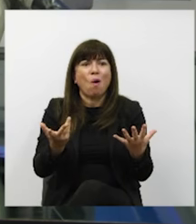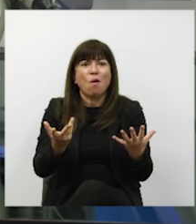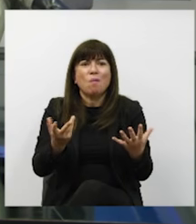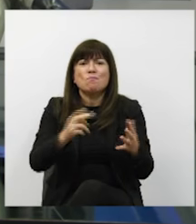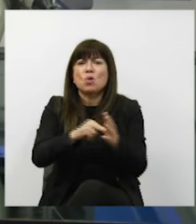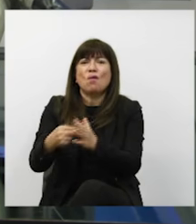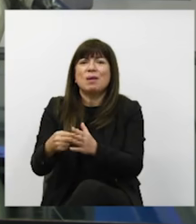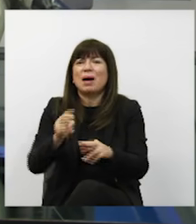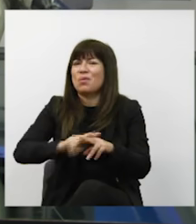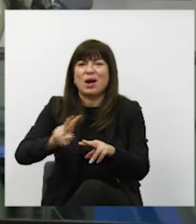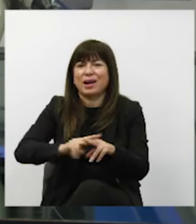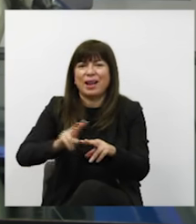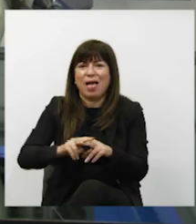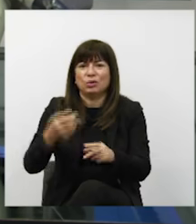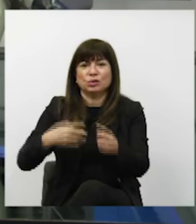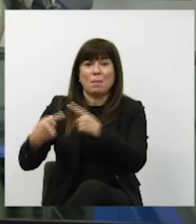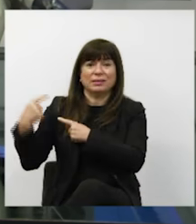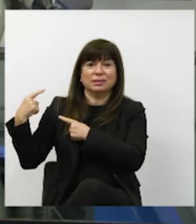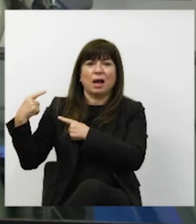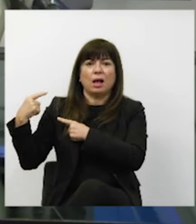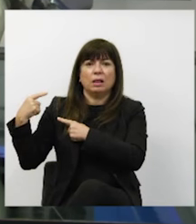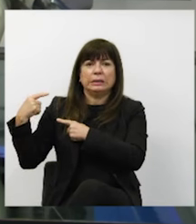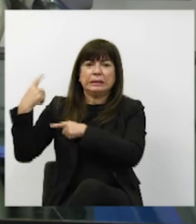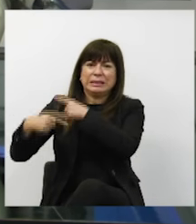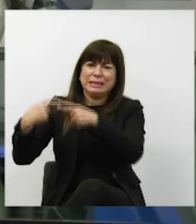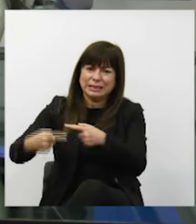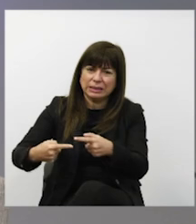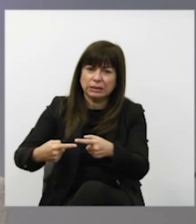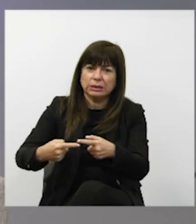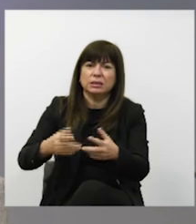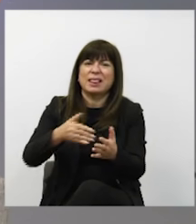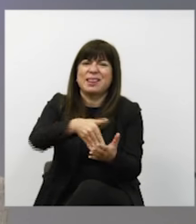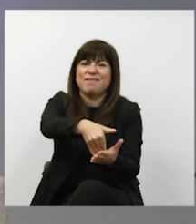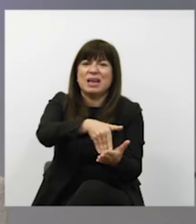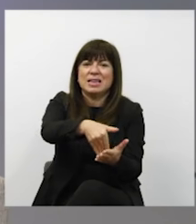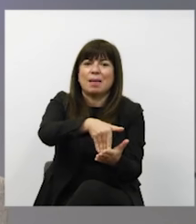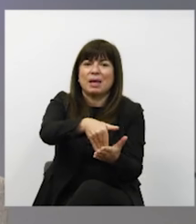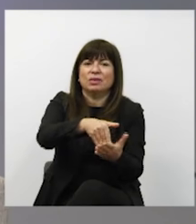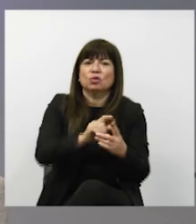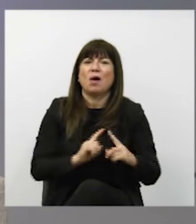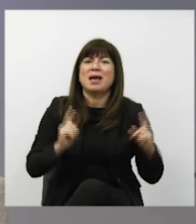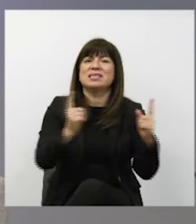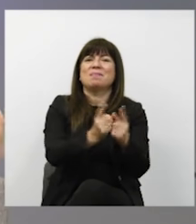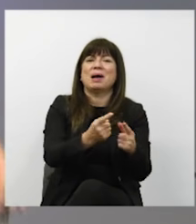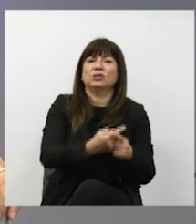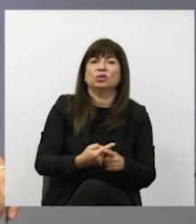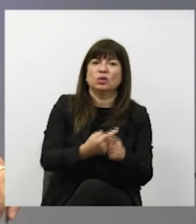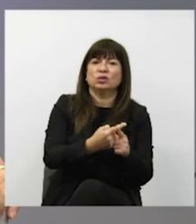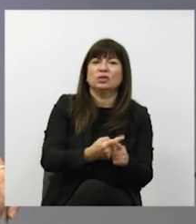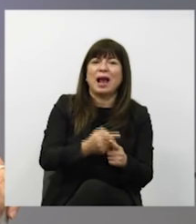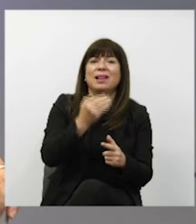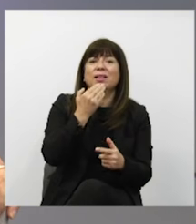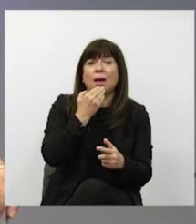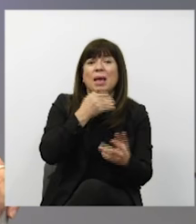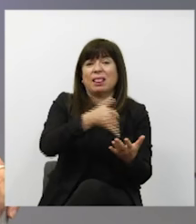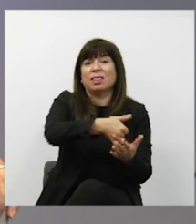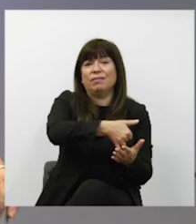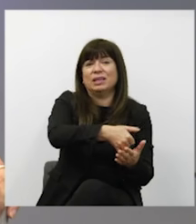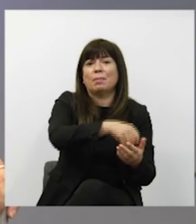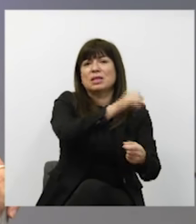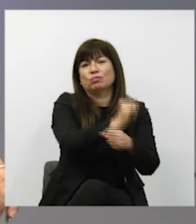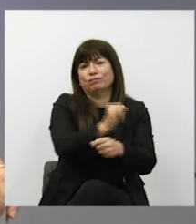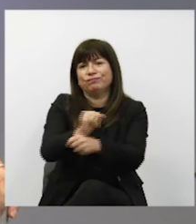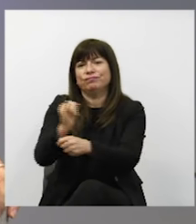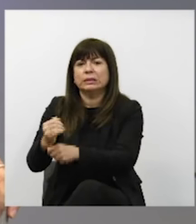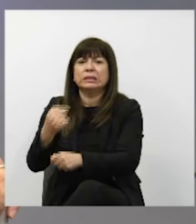no resueltas que traíamos del pasado, como decía recién, el debilitamiento del pacto social, el debilitamiento de las instituciones, las fallas del Estado,